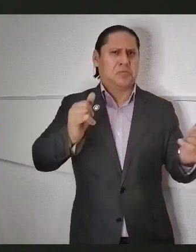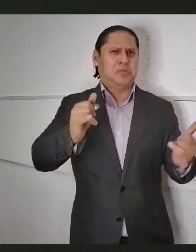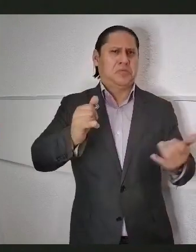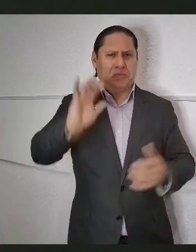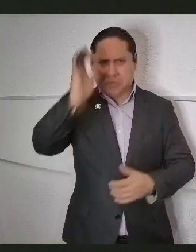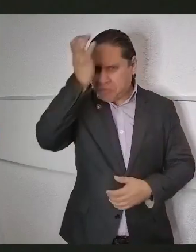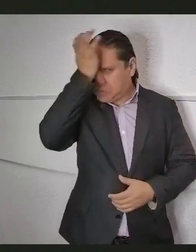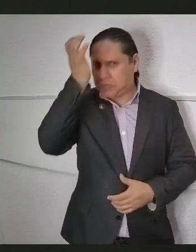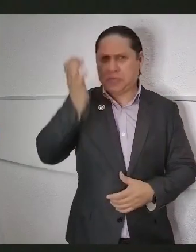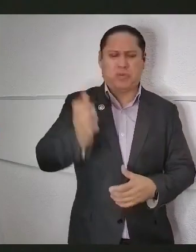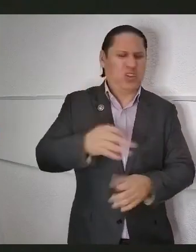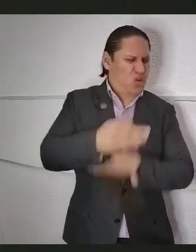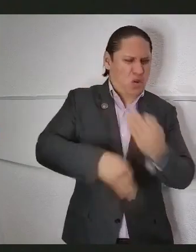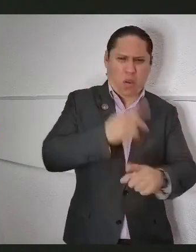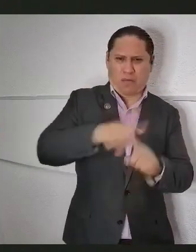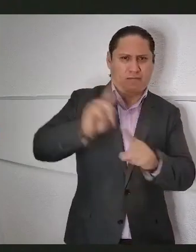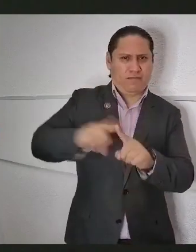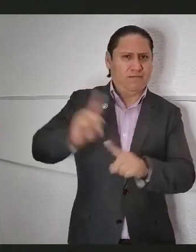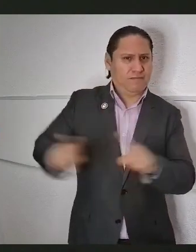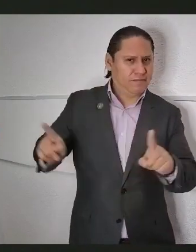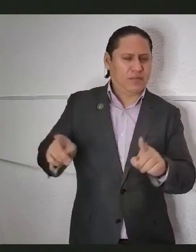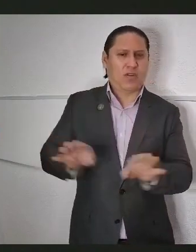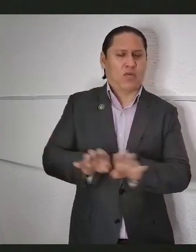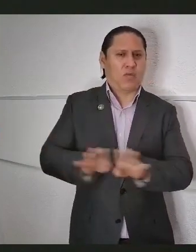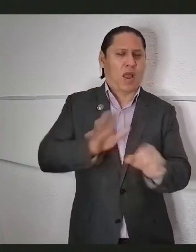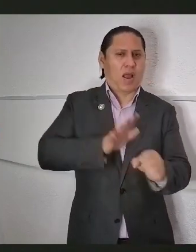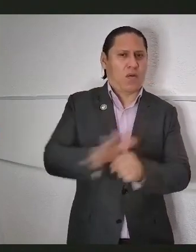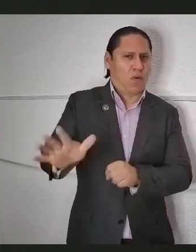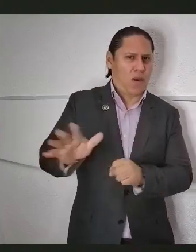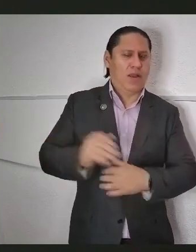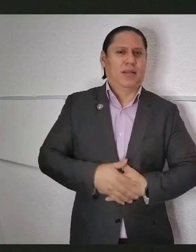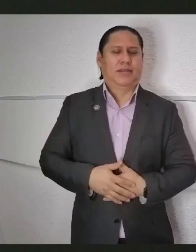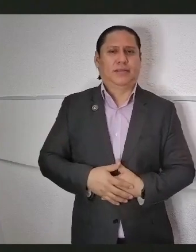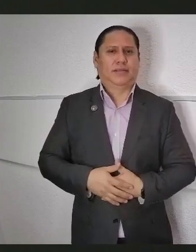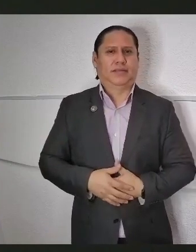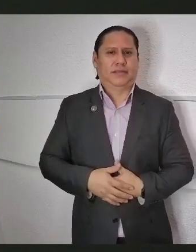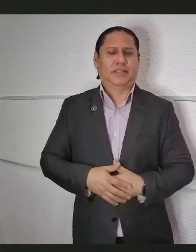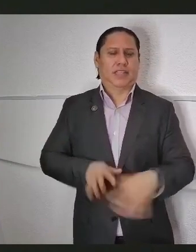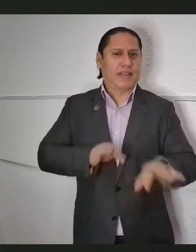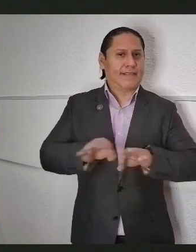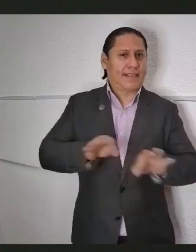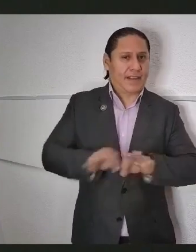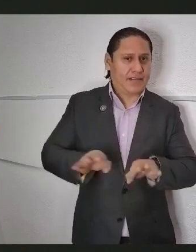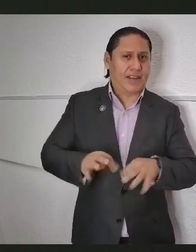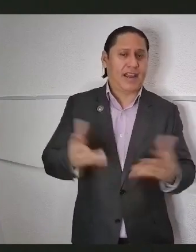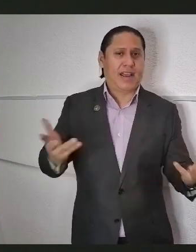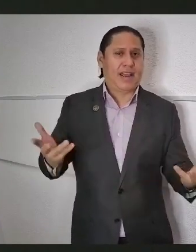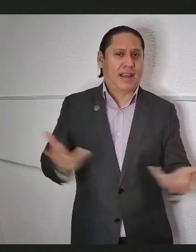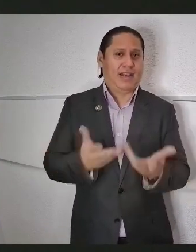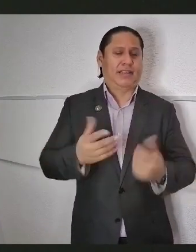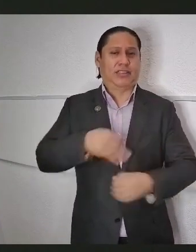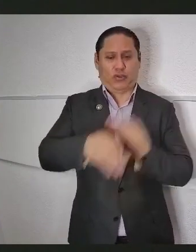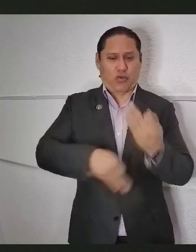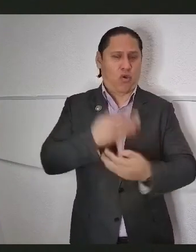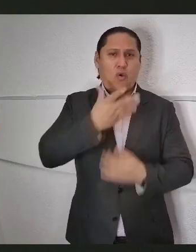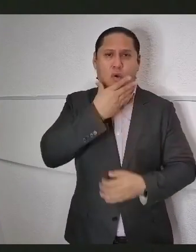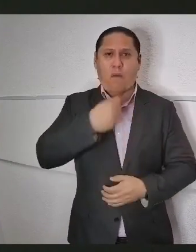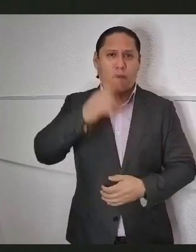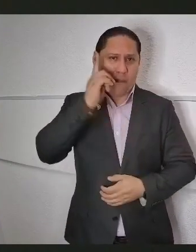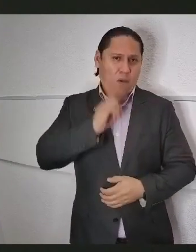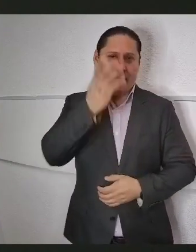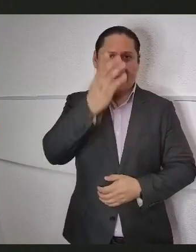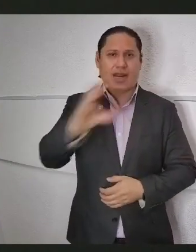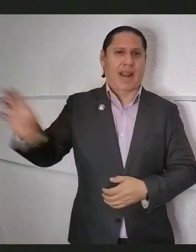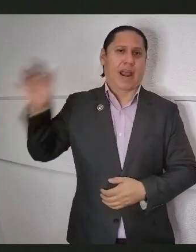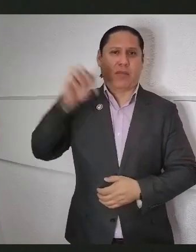forestal y datos de las condiciones estructurales y coyunturales de las labores que realizan las y los productores en el